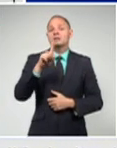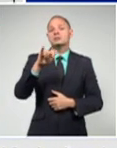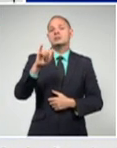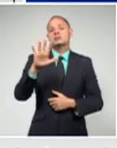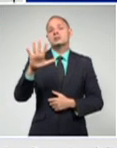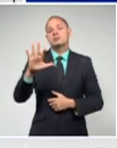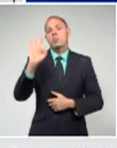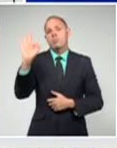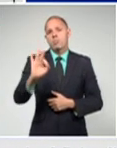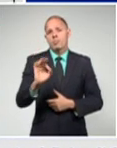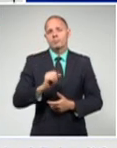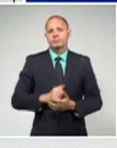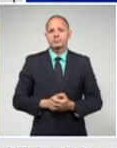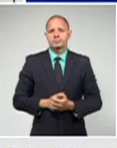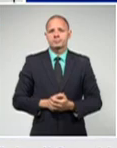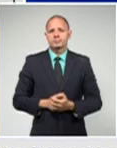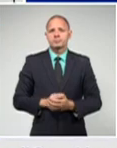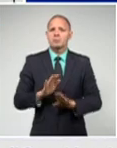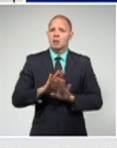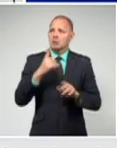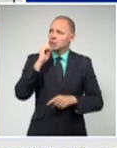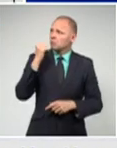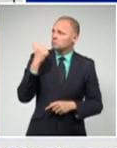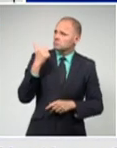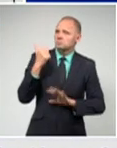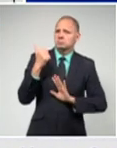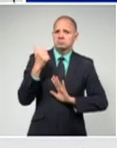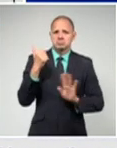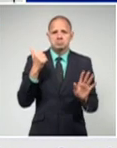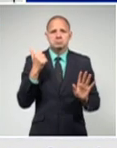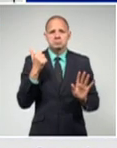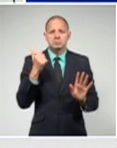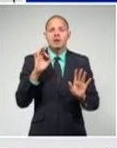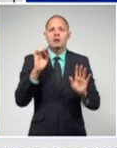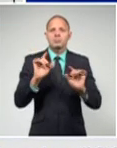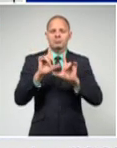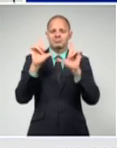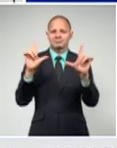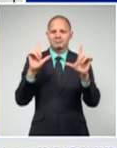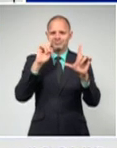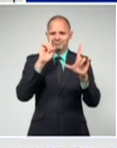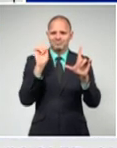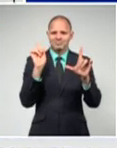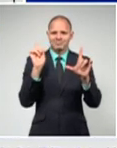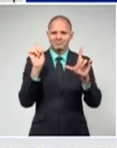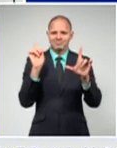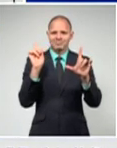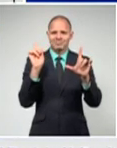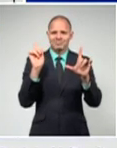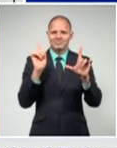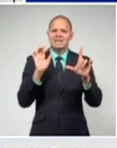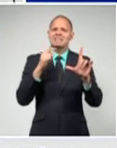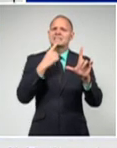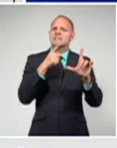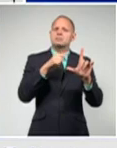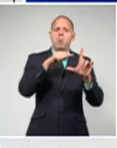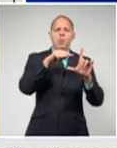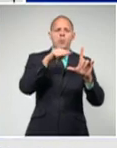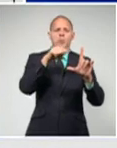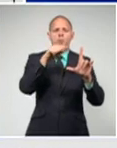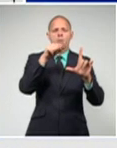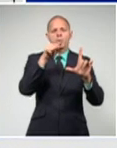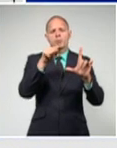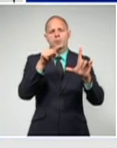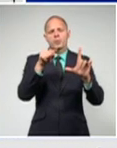165,6. Ahí ustedes ven que todavía en la curva de esta provincia, aunque parece que